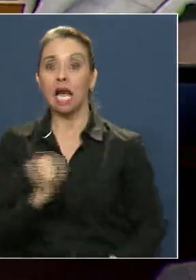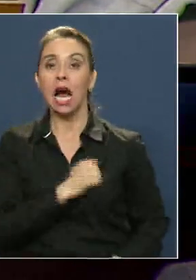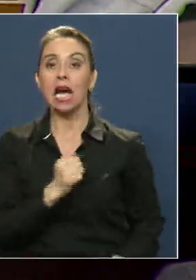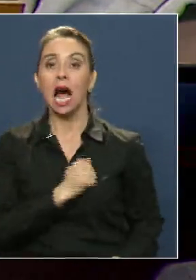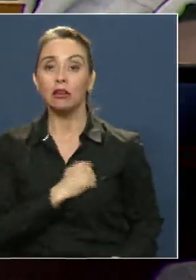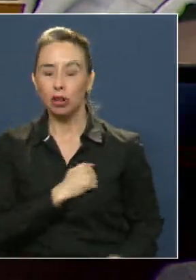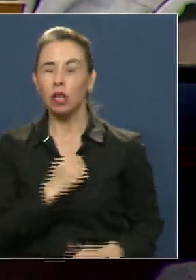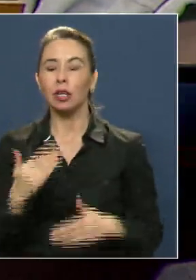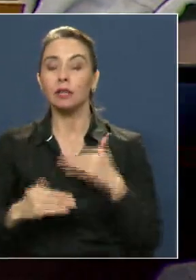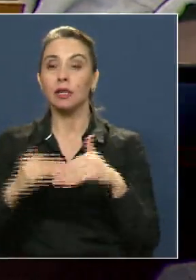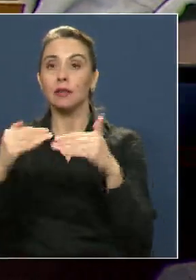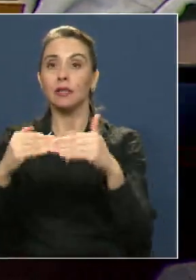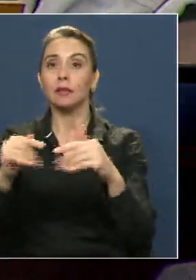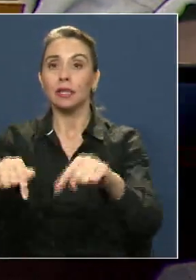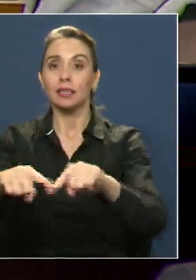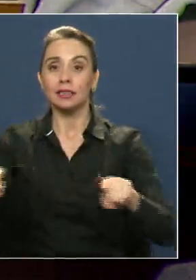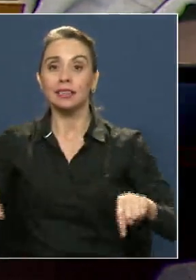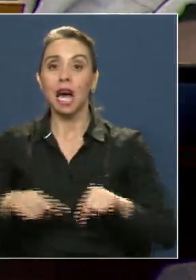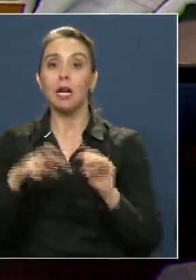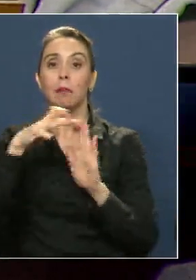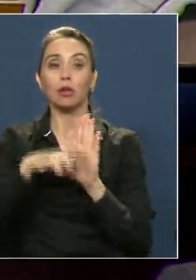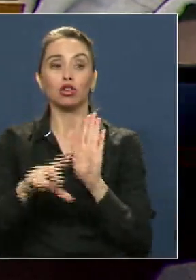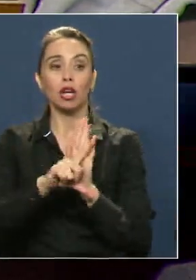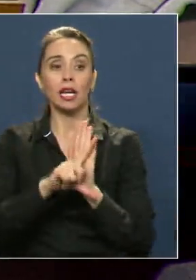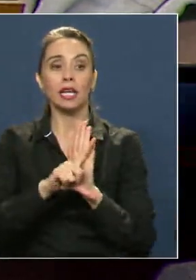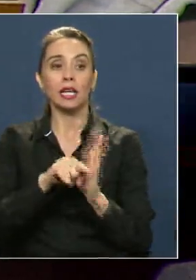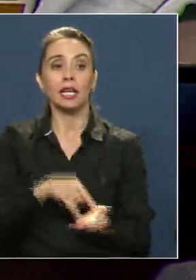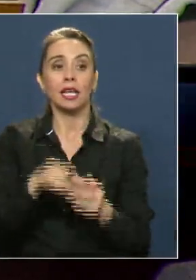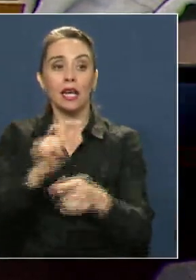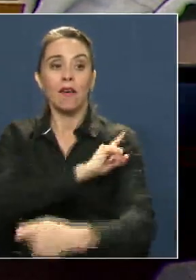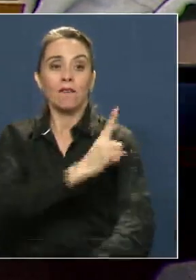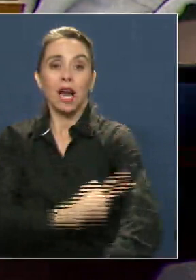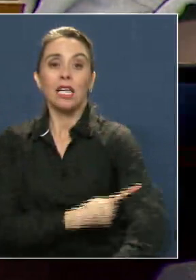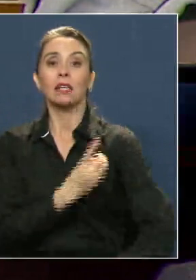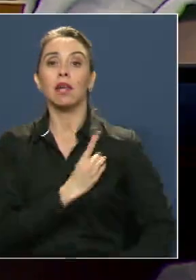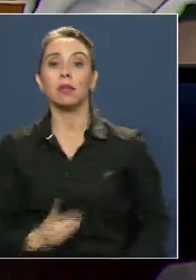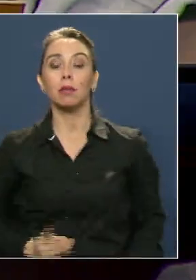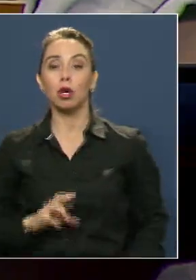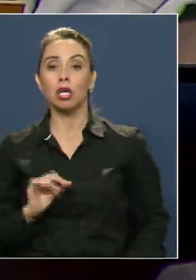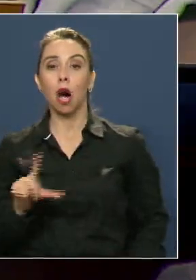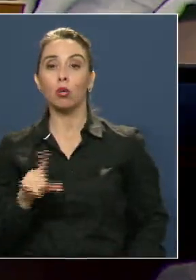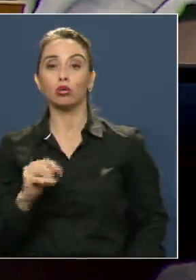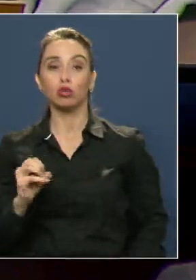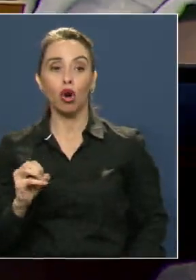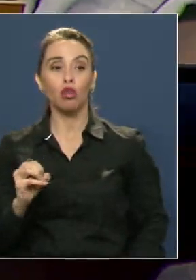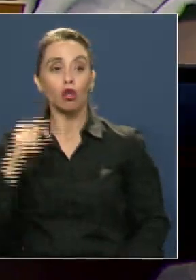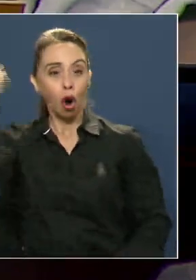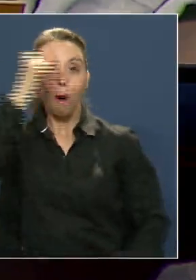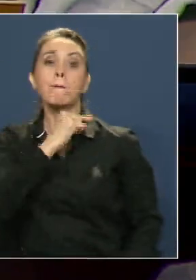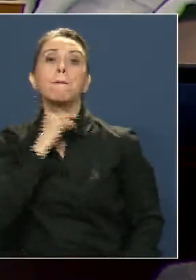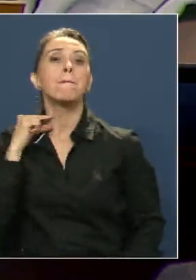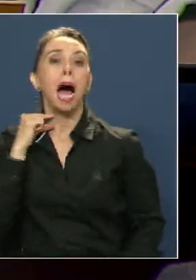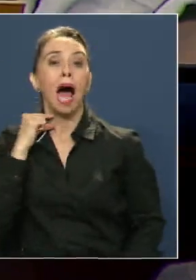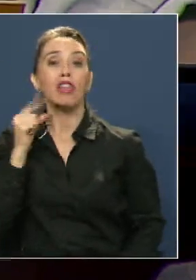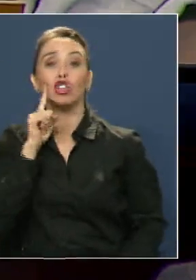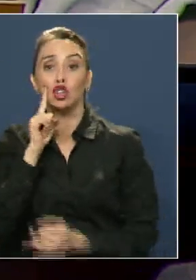Ya avanzamos el mes pasado con ese proyecto de ley que presentó el valiente diputado Raúl Soto para que los sacerdotes que tienen información sobre